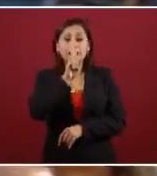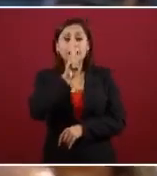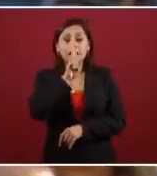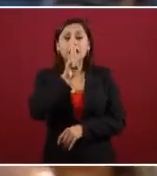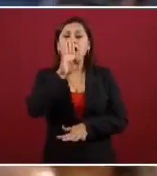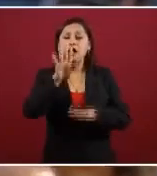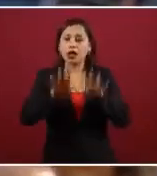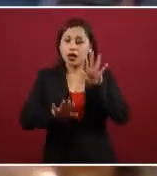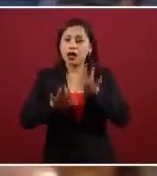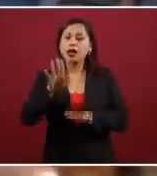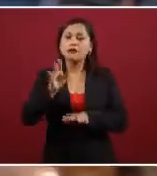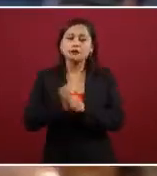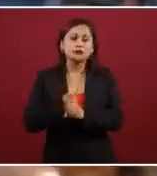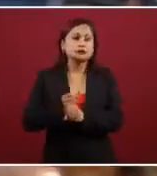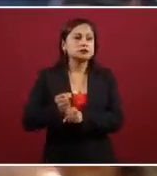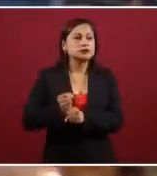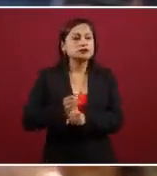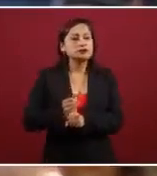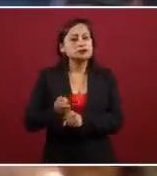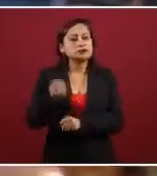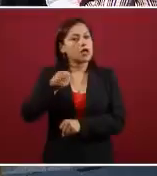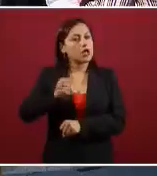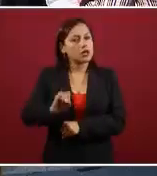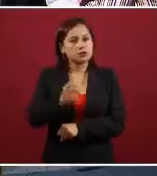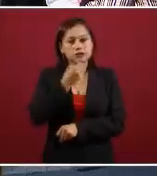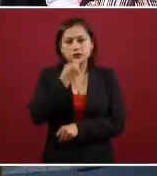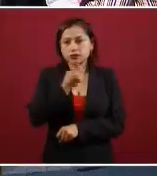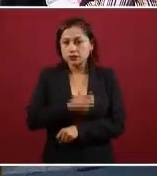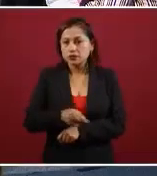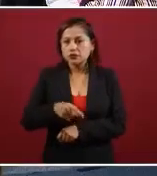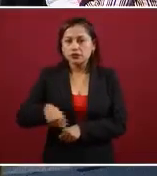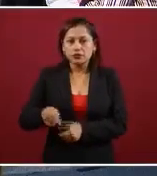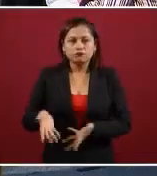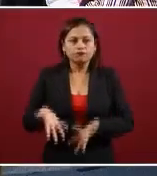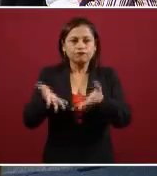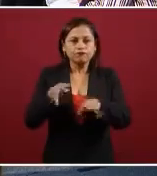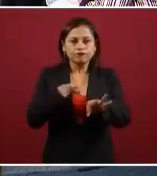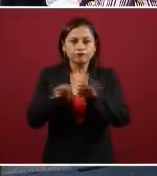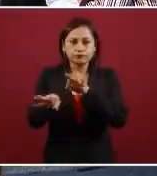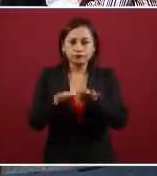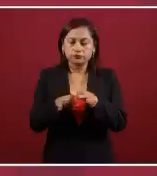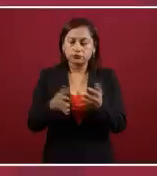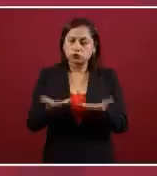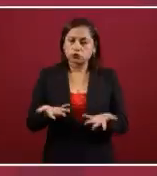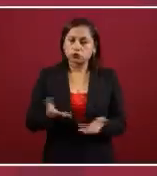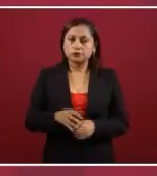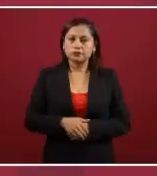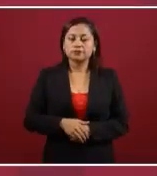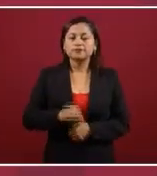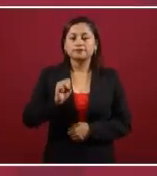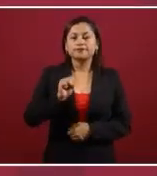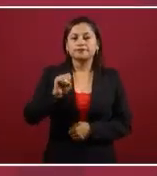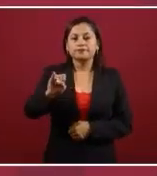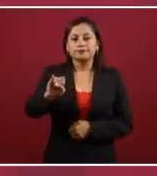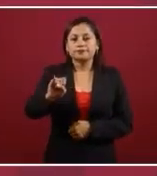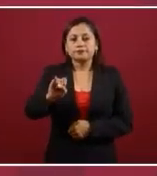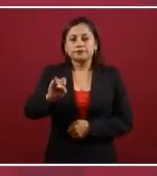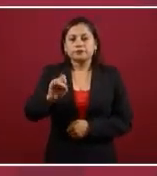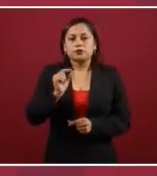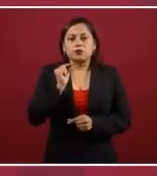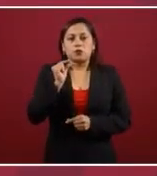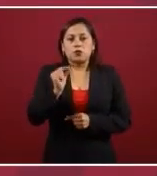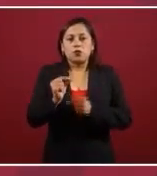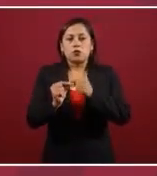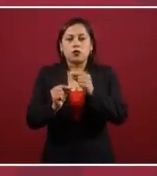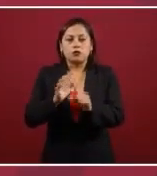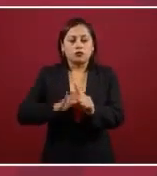esta explotación infantil. Muchas gracias. Sí, vamos a ir mejorando las condiciones de vida